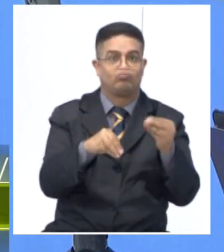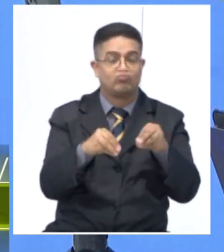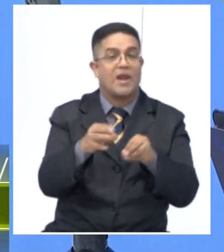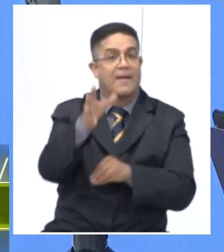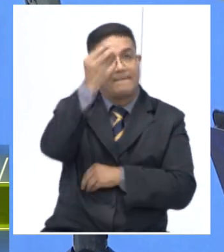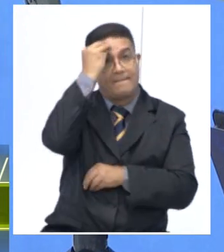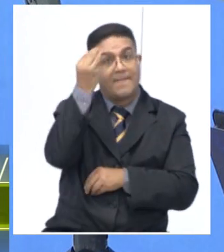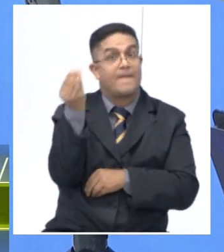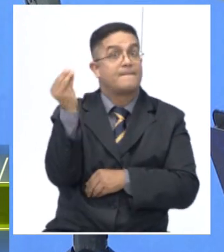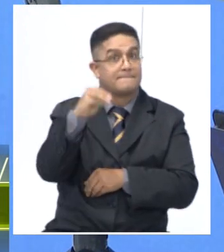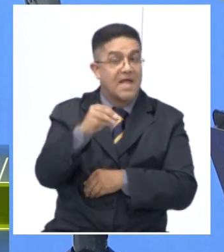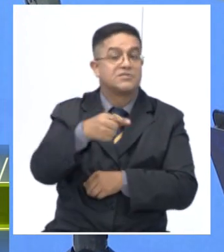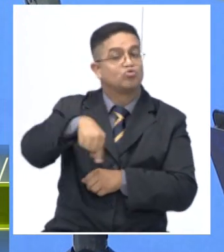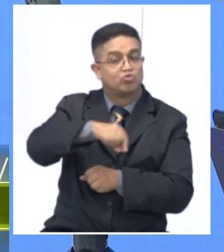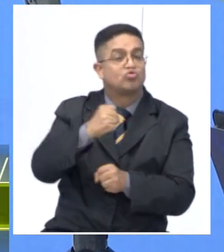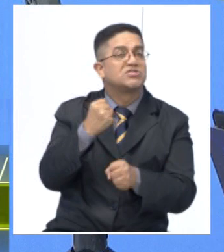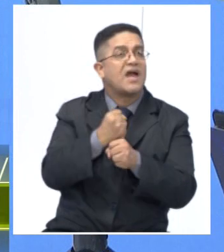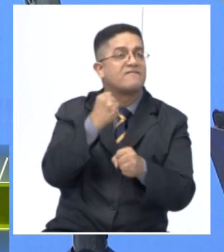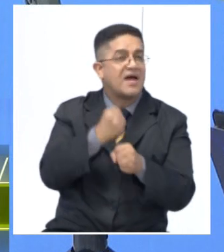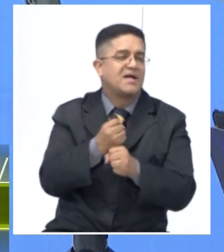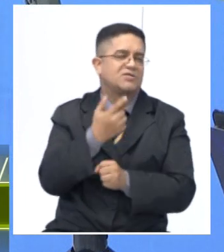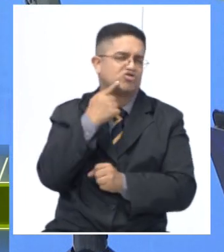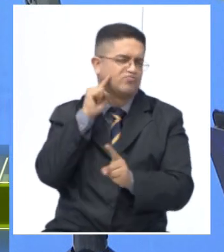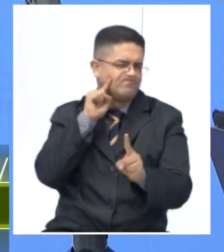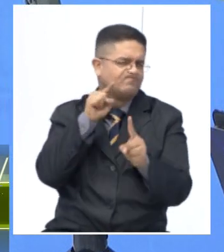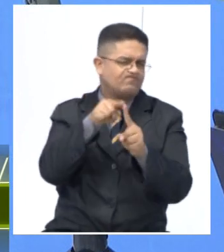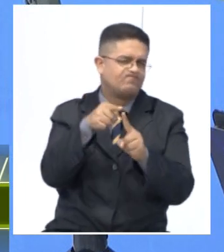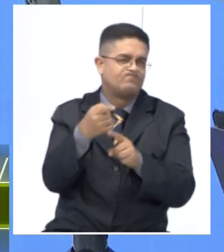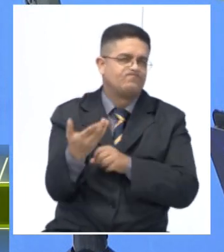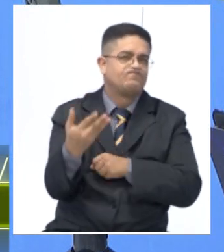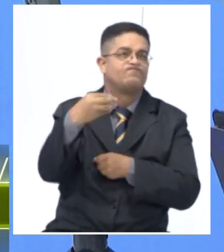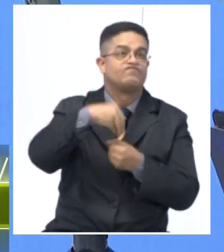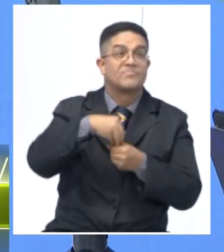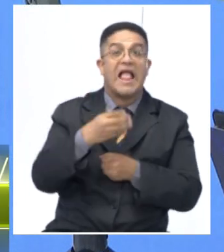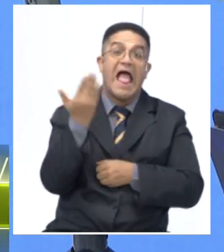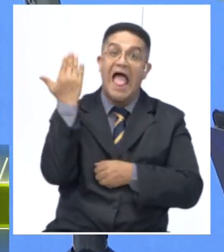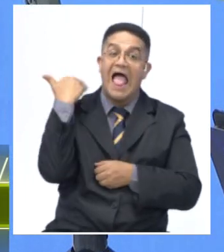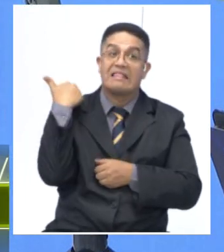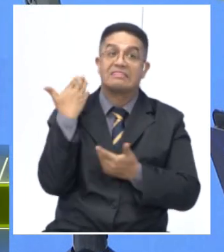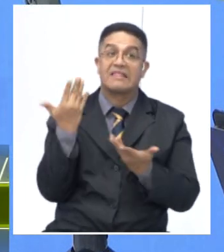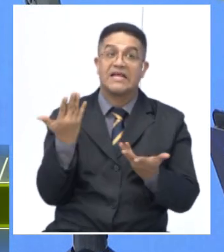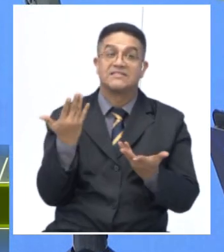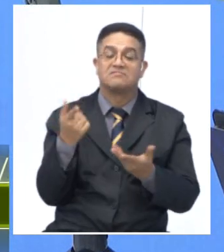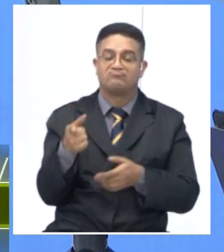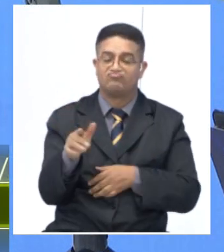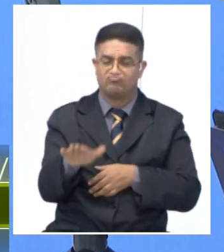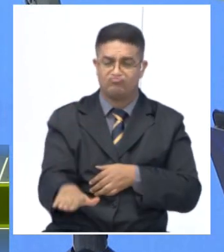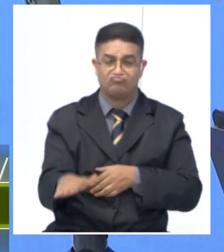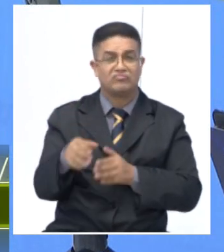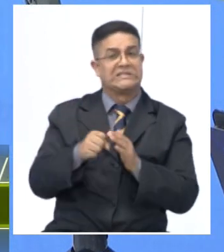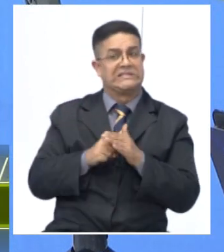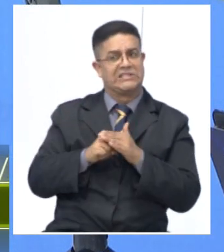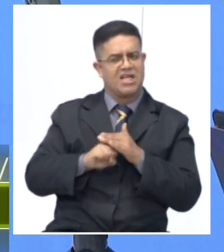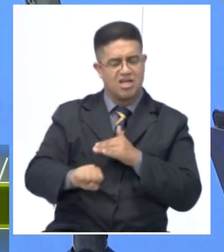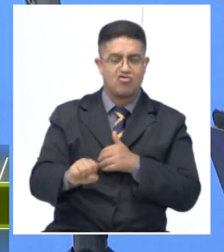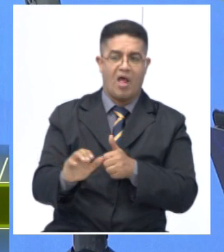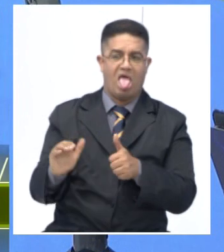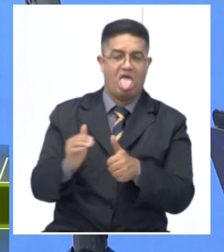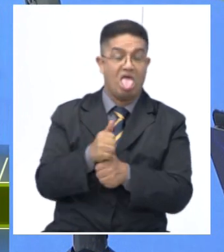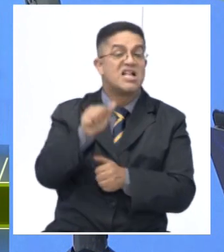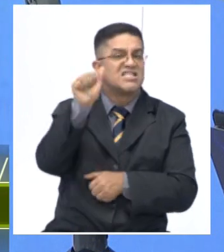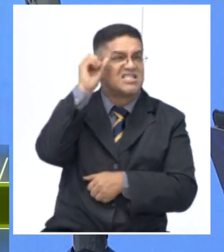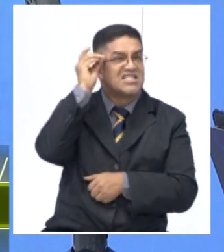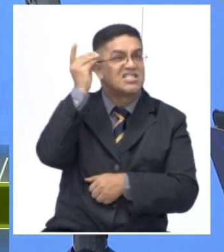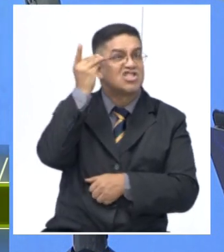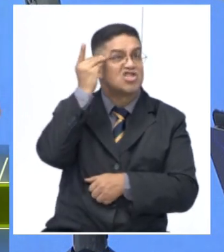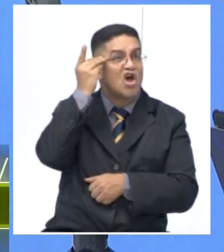vamos trabajando para una verdadera inclusión. Tú lo dijiste anteriormente, cuando teníamos un niño con un diagnóstico de síndrome de Down, ya